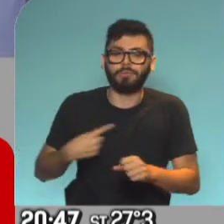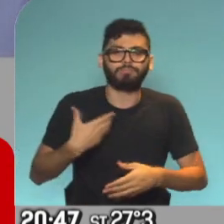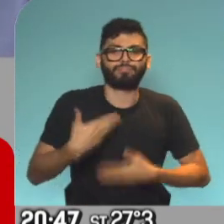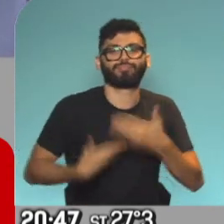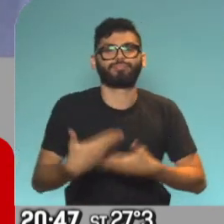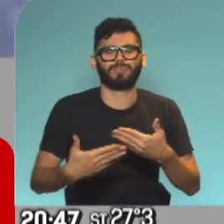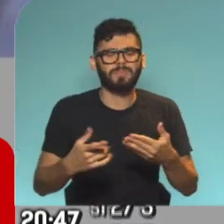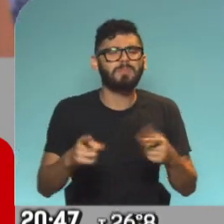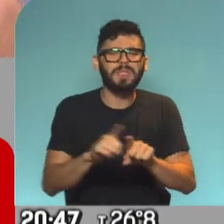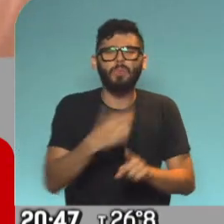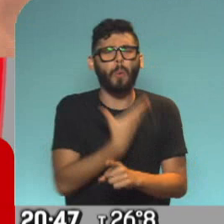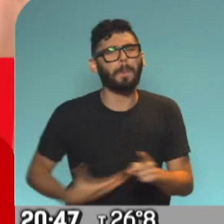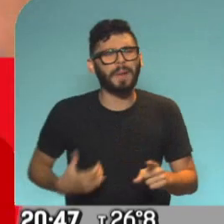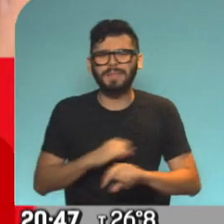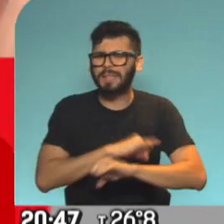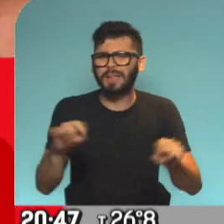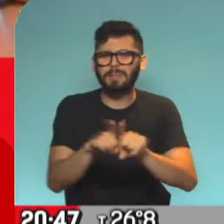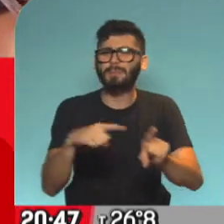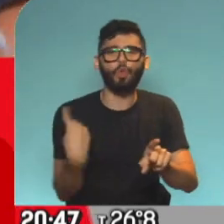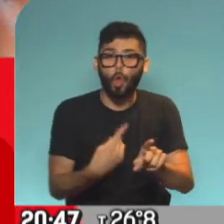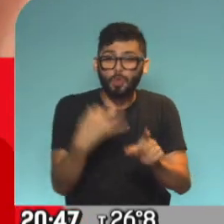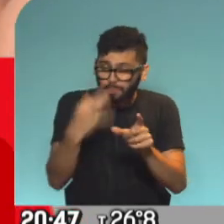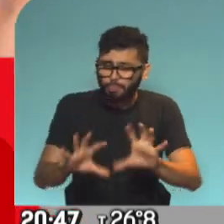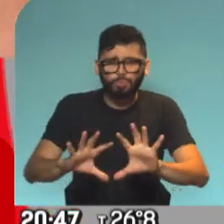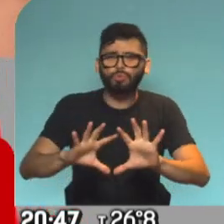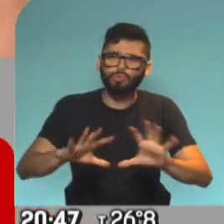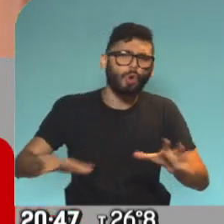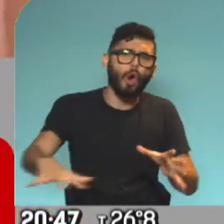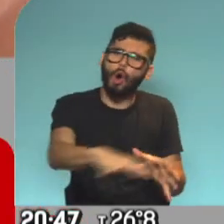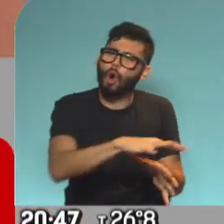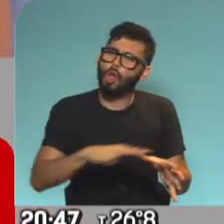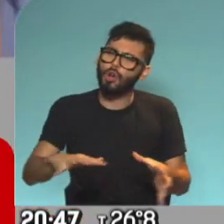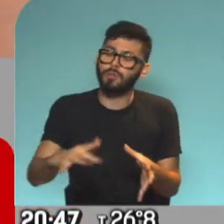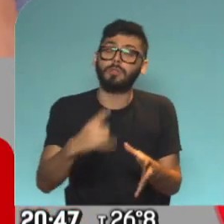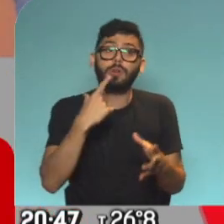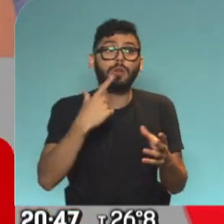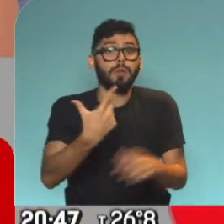lo destacamos todos y como la comunidad en su conjunto lo está acogiendo,